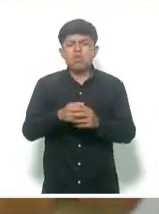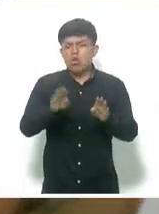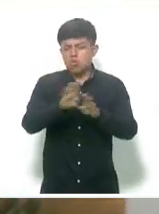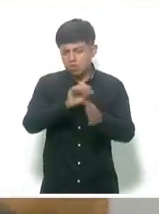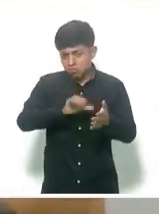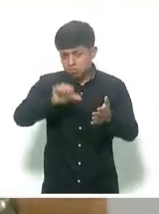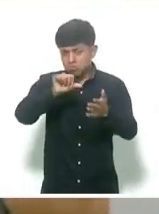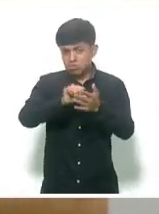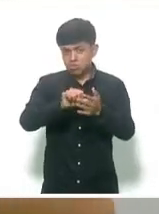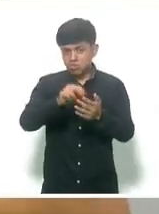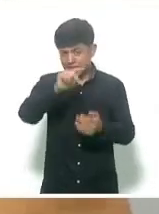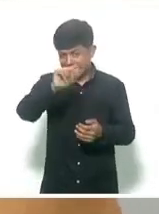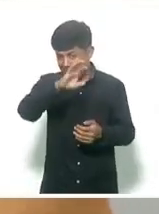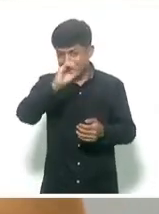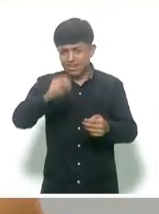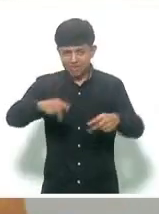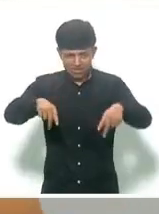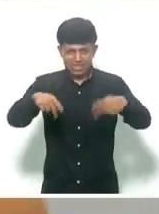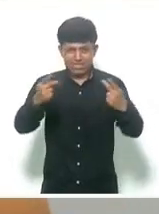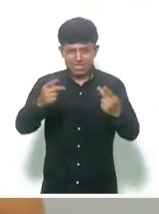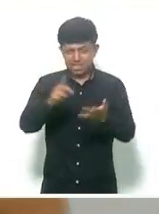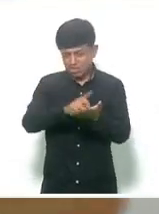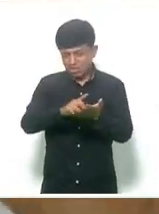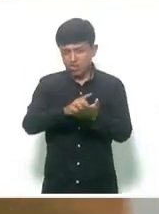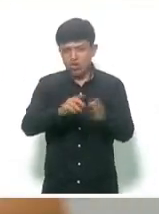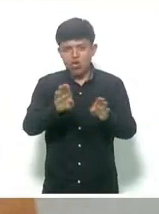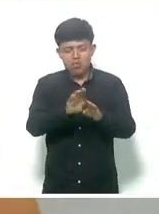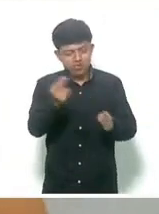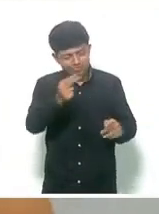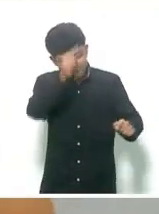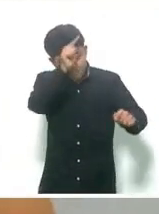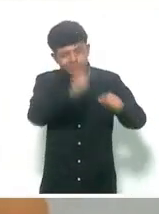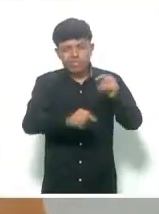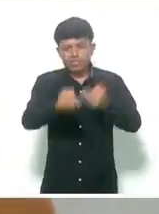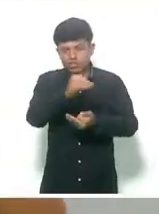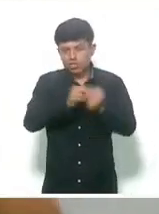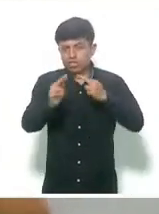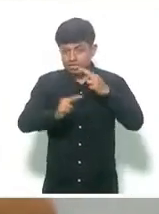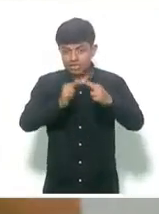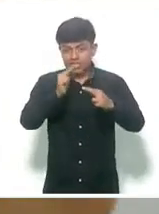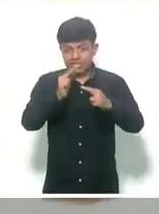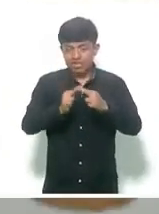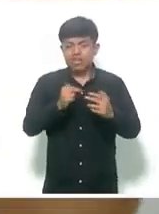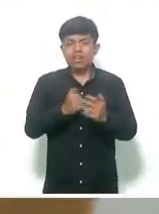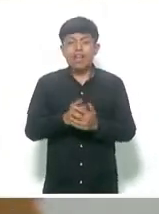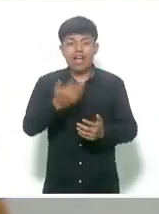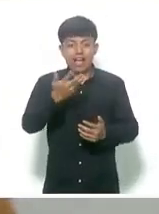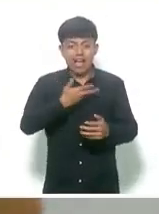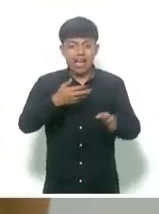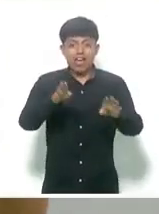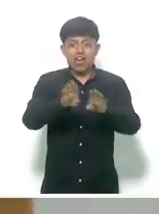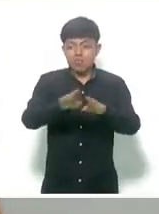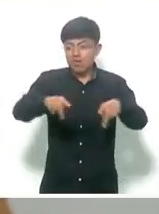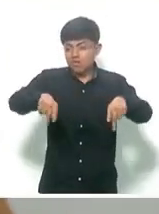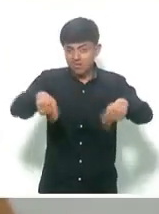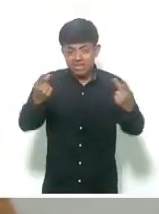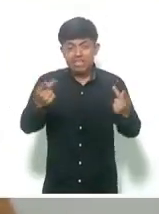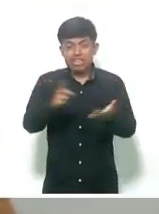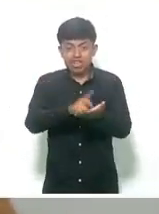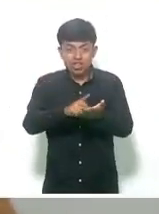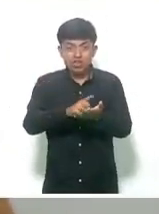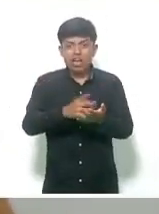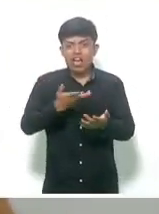narcomenudeo es el es de los puntos más importantes estar abatiendo en todas las regiones habiendo narcomenudeo para el para el crimen organizado es dinero